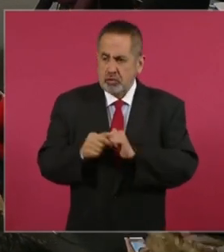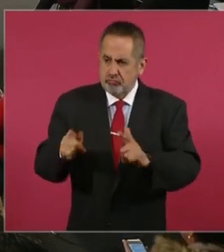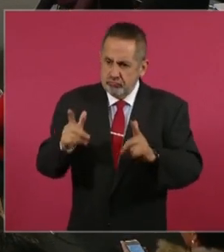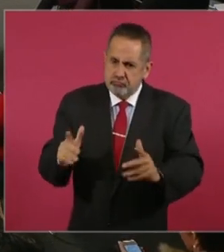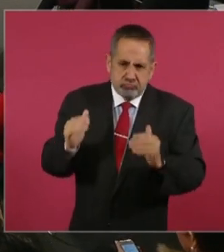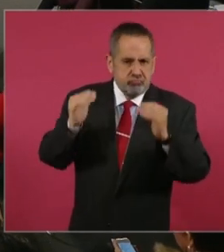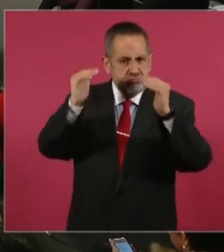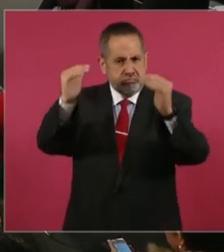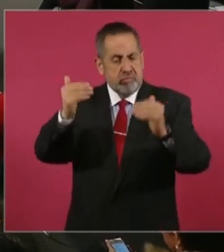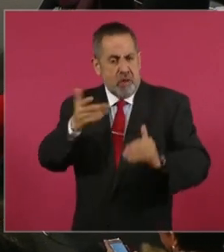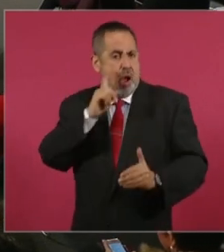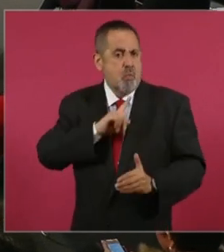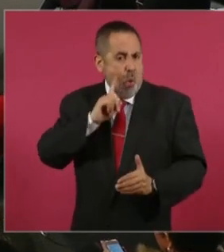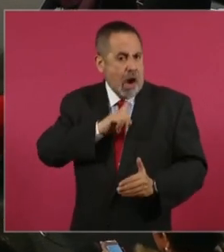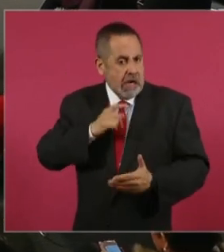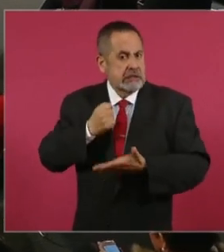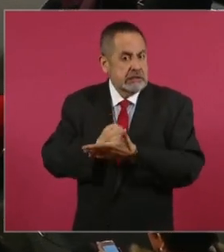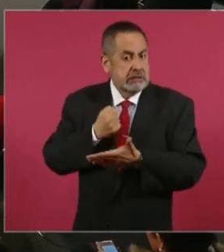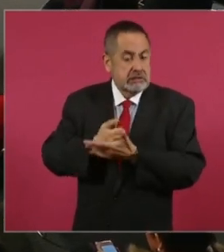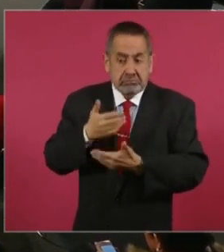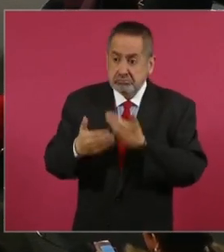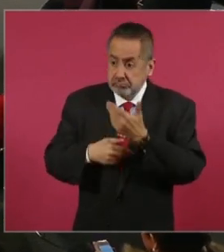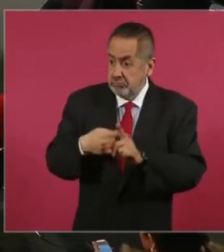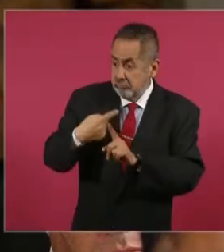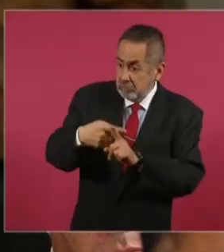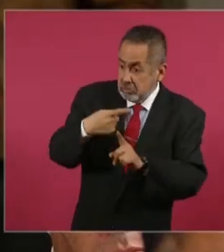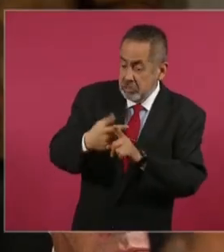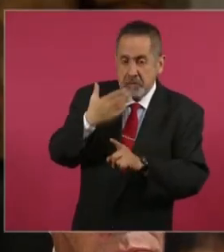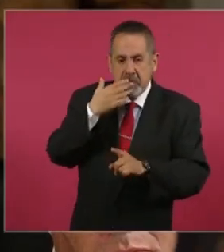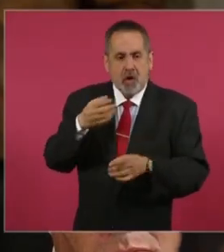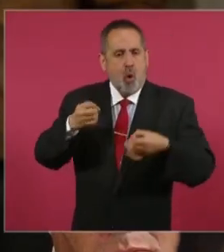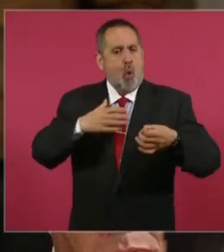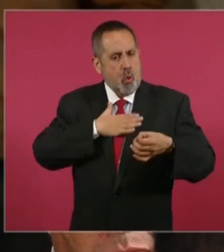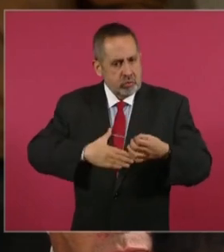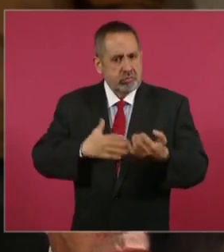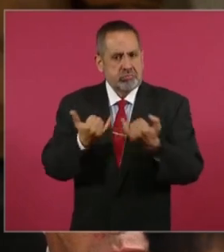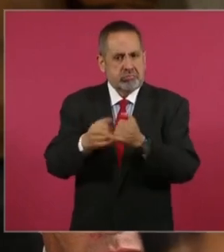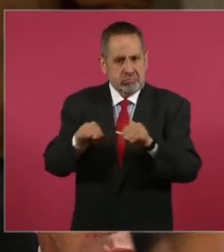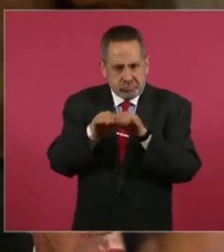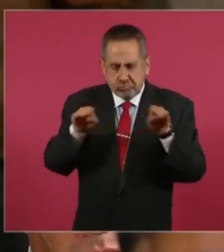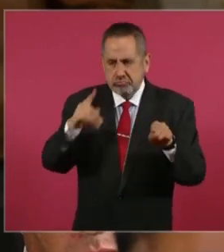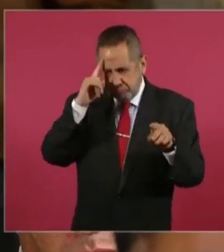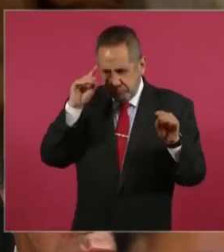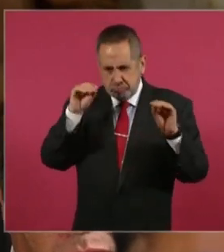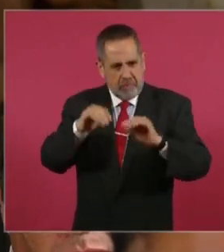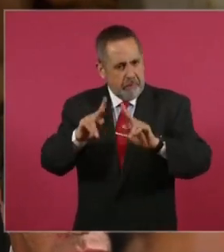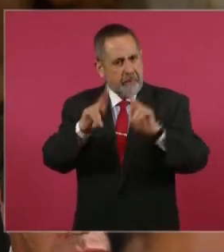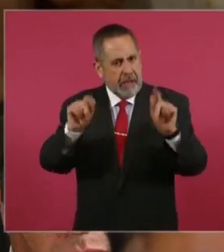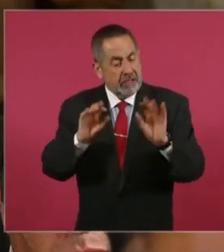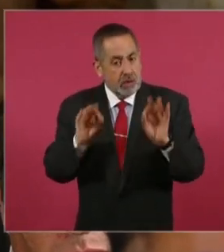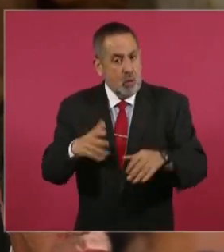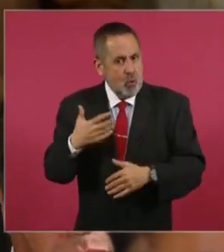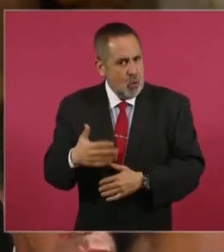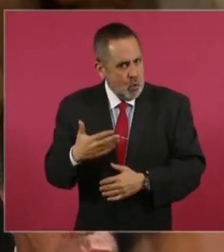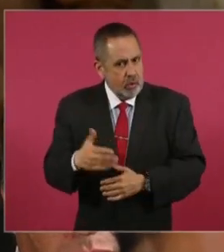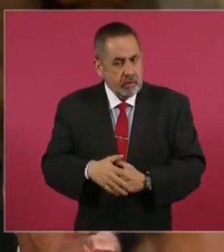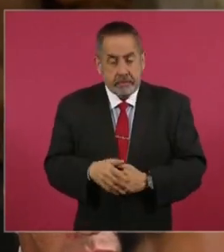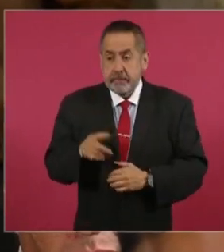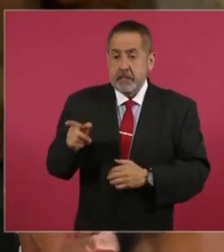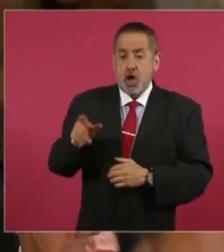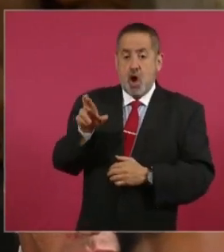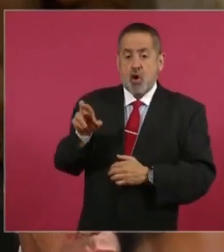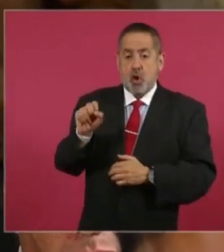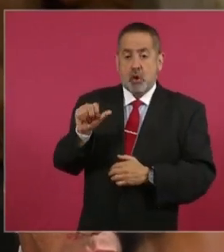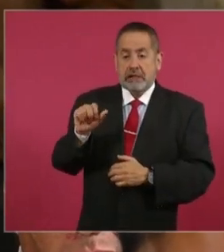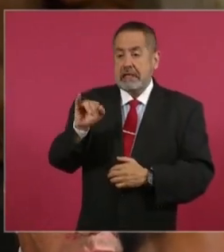de miras que apunta en todas direcciones en pro del fomento de la justicia, la equidad y la construcción de paz. En ese sentido, Rosa Isela